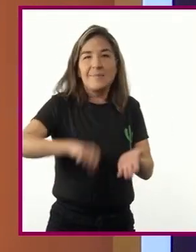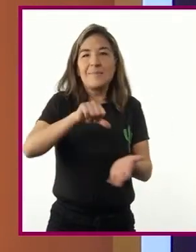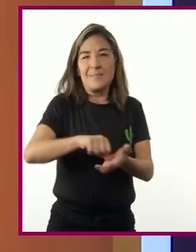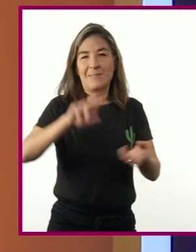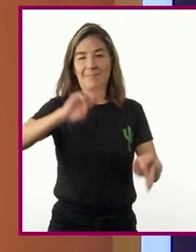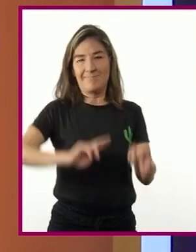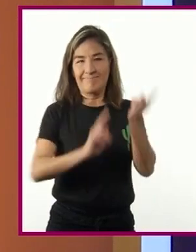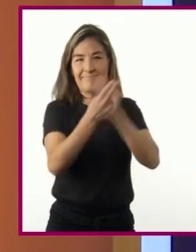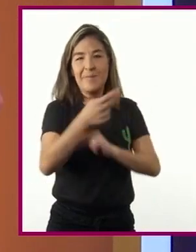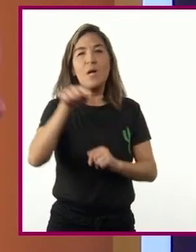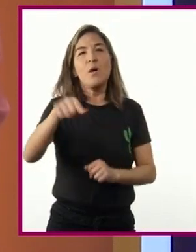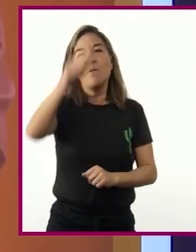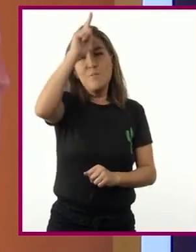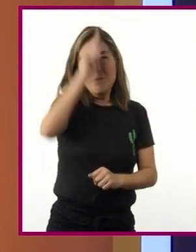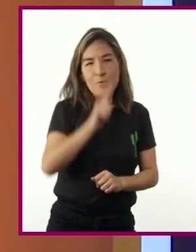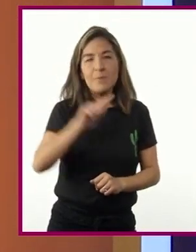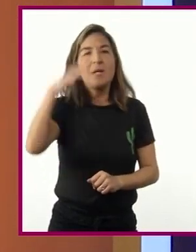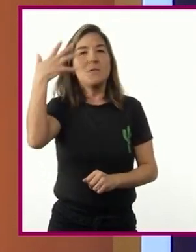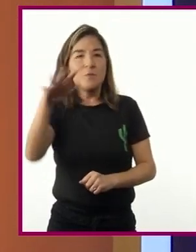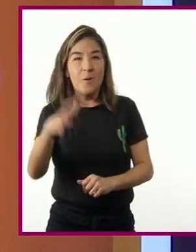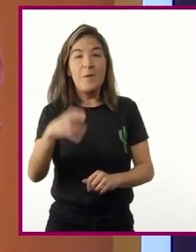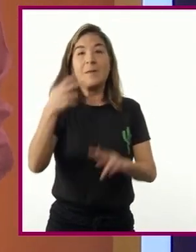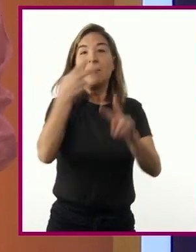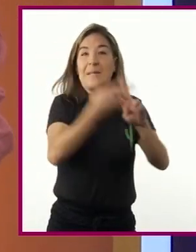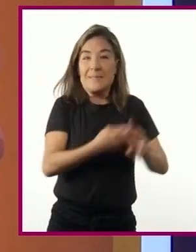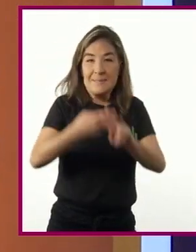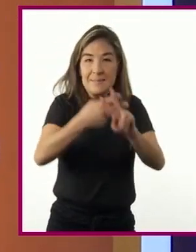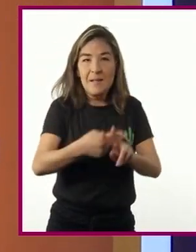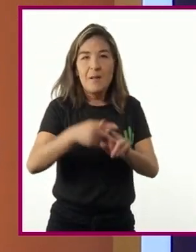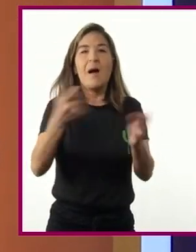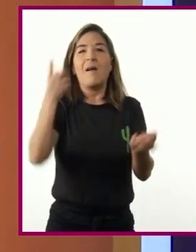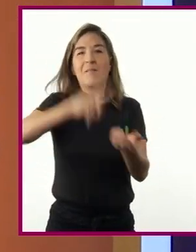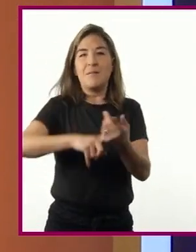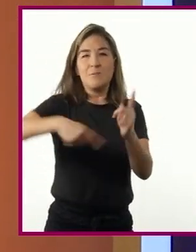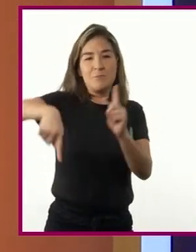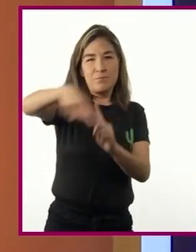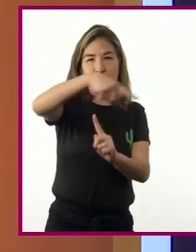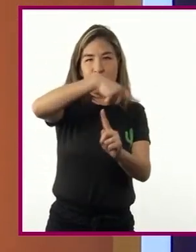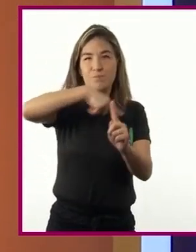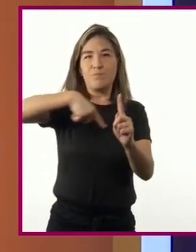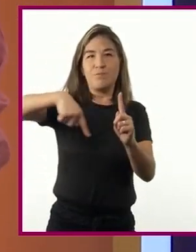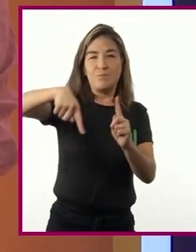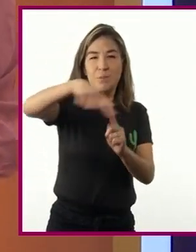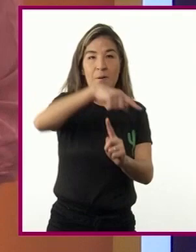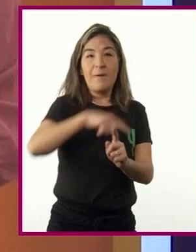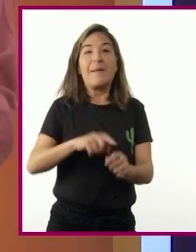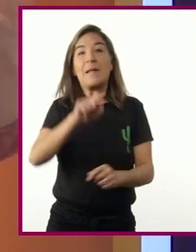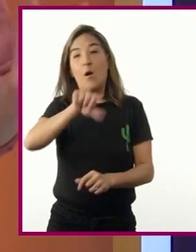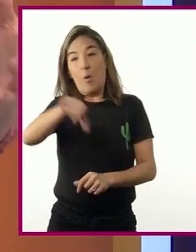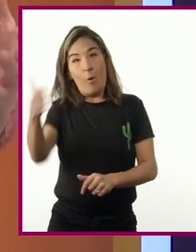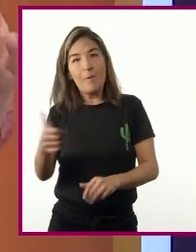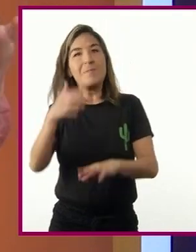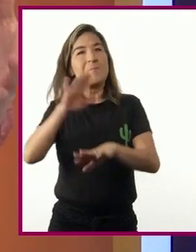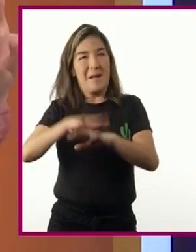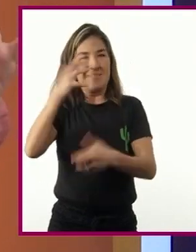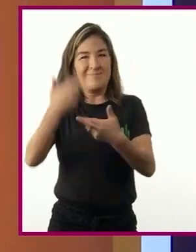universo, con la Luna, el Sol y las estrellas girando a su alrededor, y el resto de las estrellas se encontraban todas a